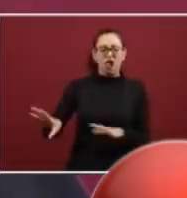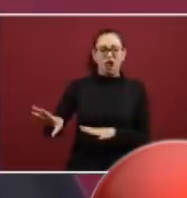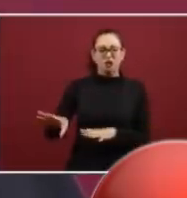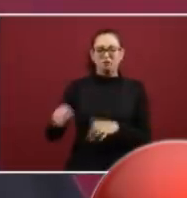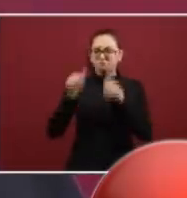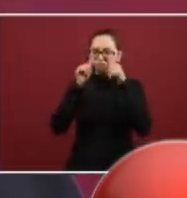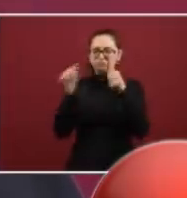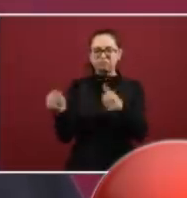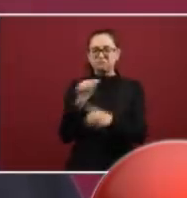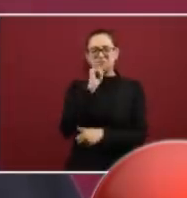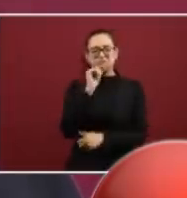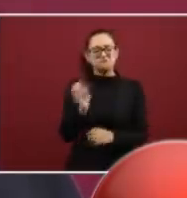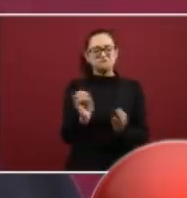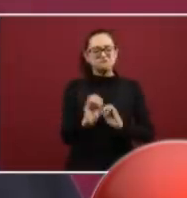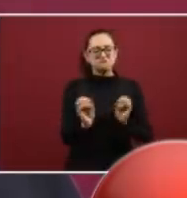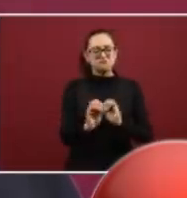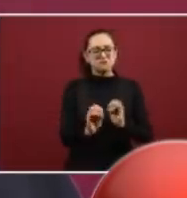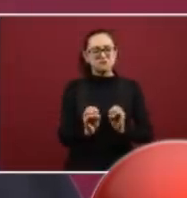y